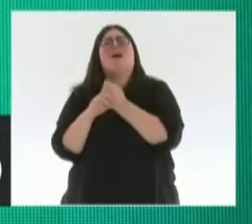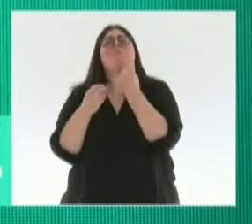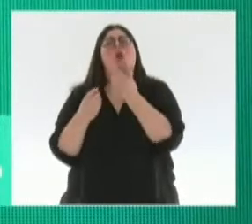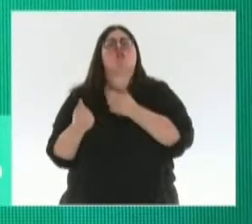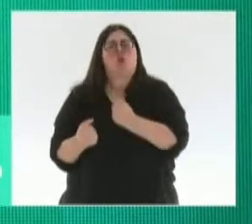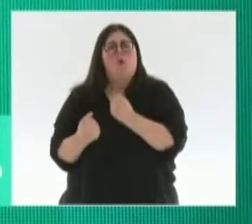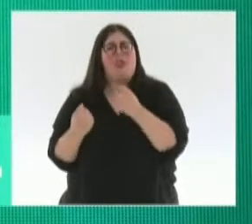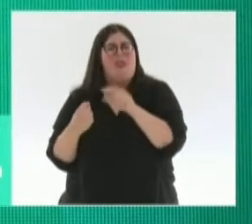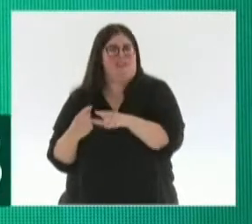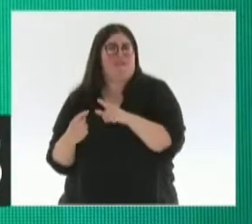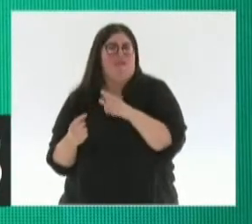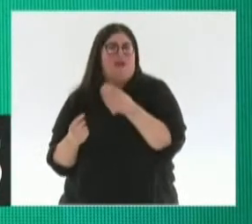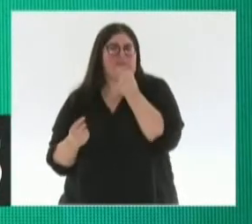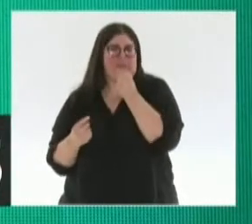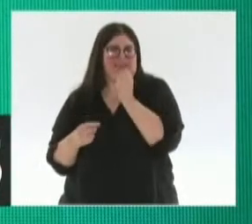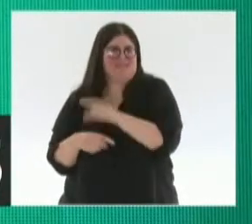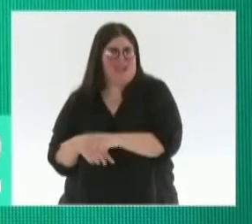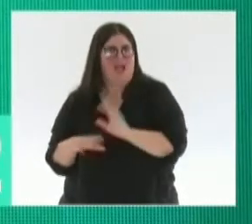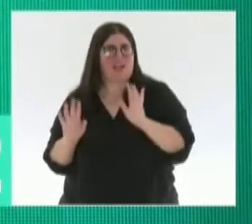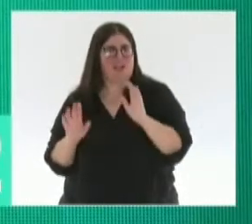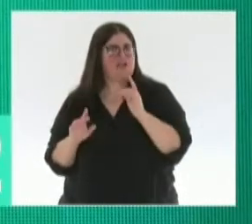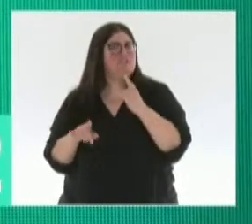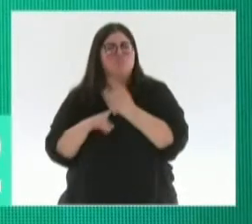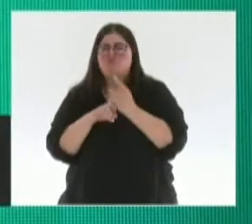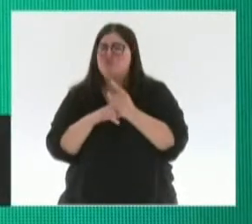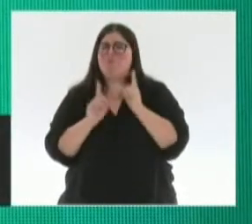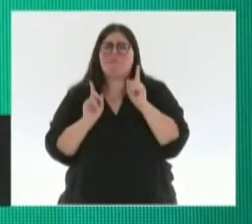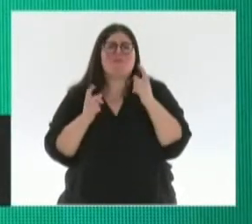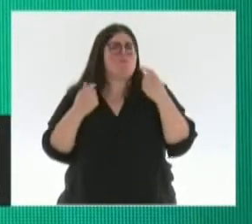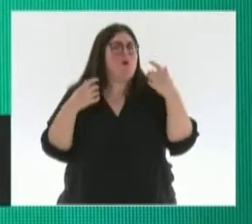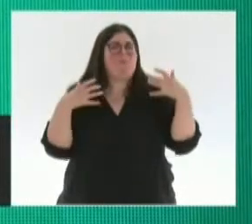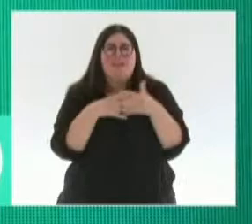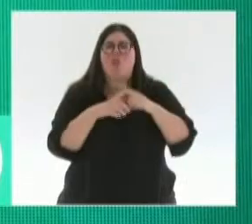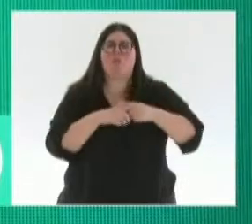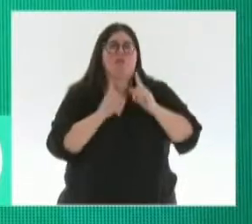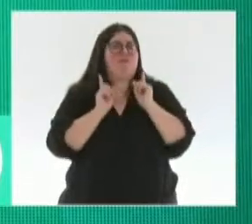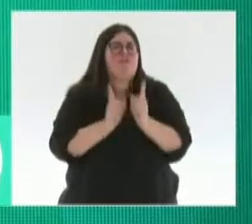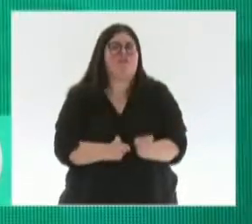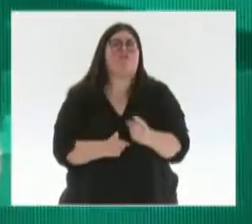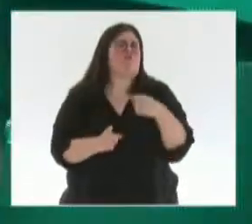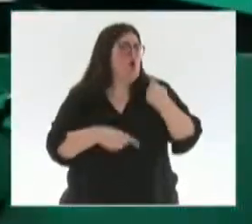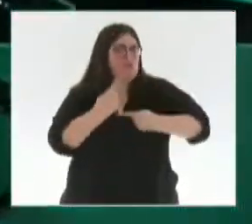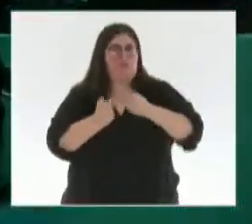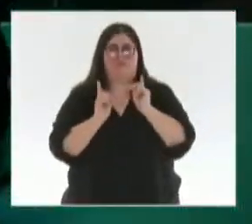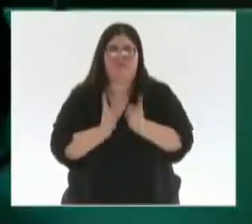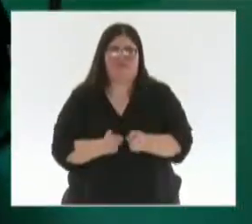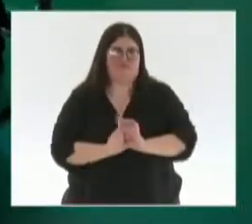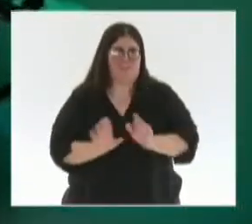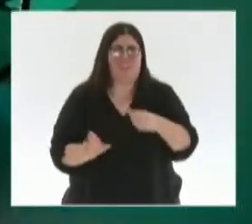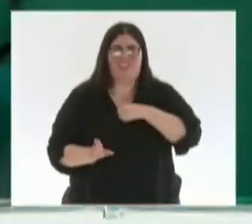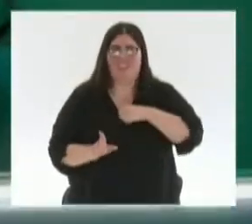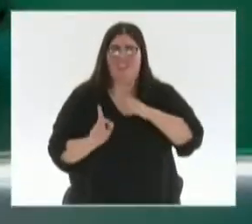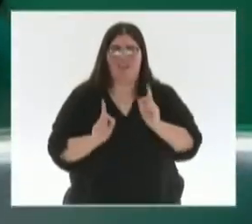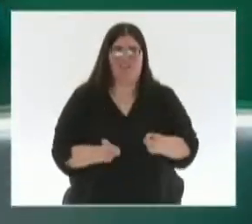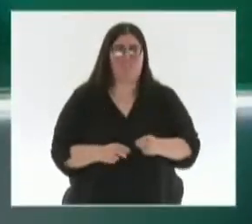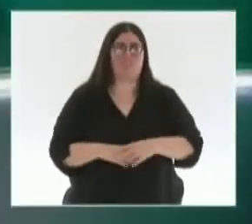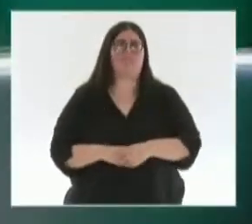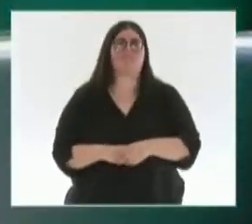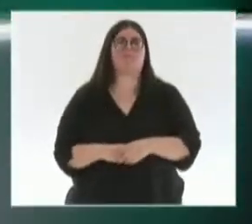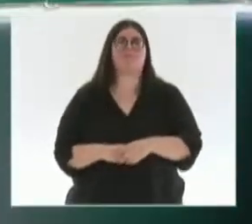ambiente siempre tuve la misma camiseta y la voy a seguir teniendo Muchas gracias y finalmente Guadalupe